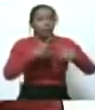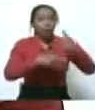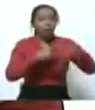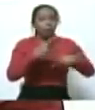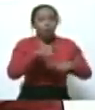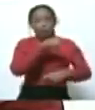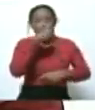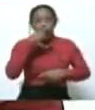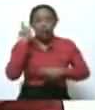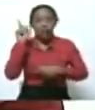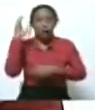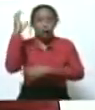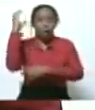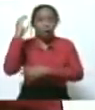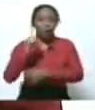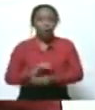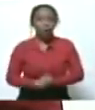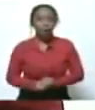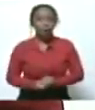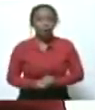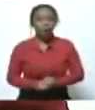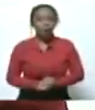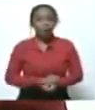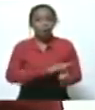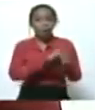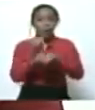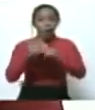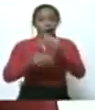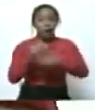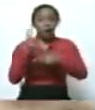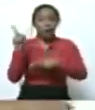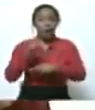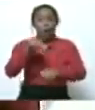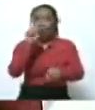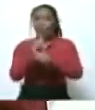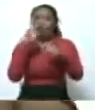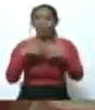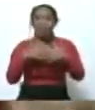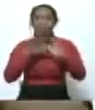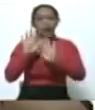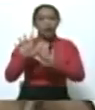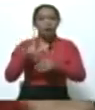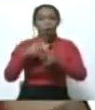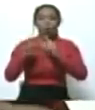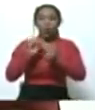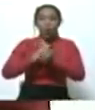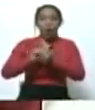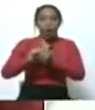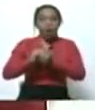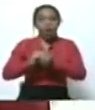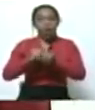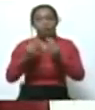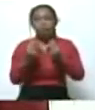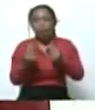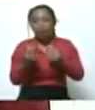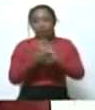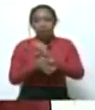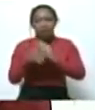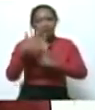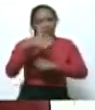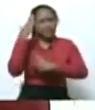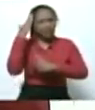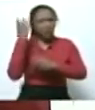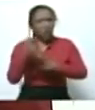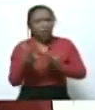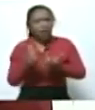droga en Colombia. Para allá van ellos, es la única industria que tienen. El otro es el lavado de dinero. Venden la droga y lavan dinero. ¿Saben dónde lo lavan? En Estados